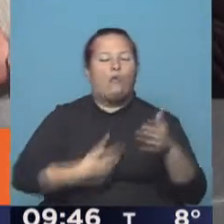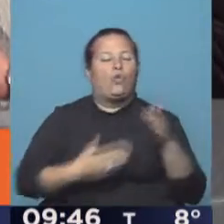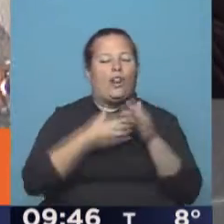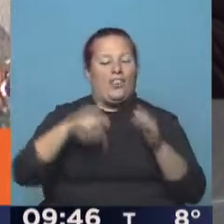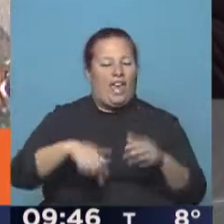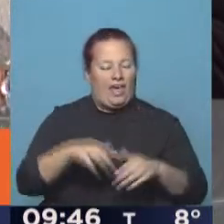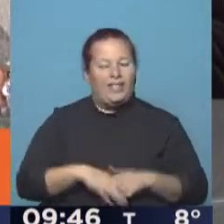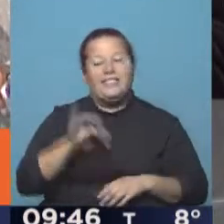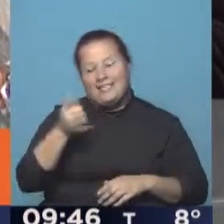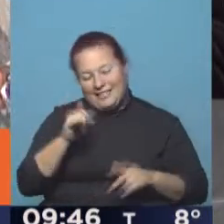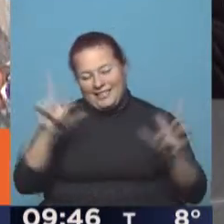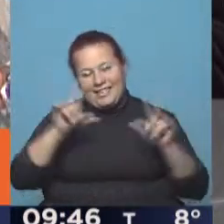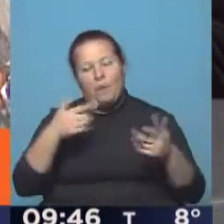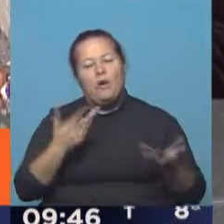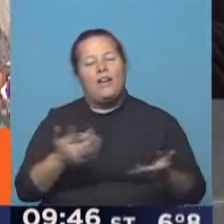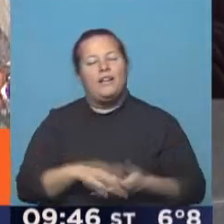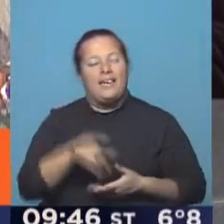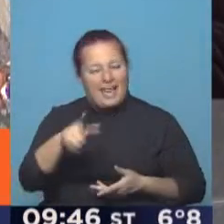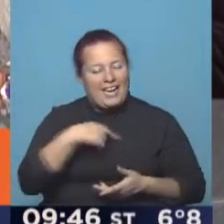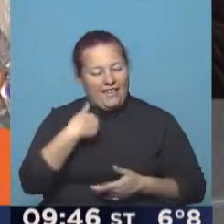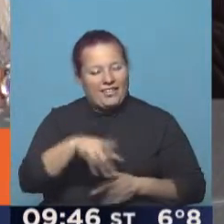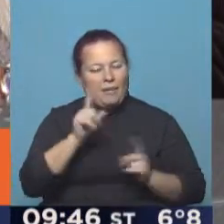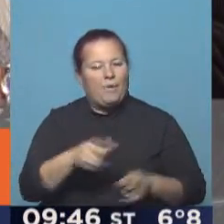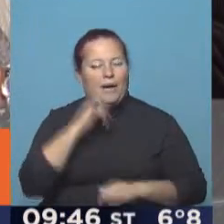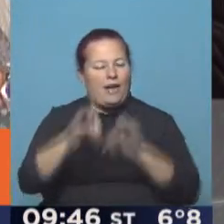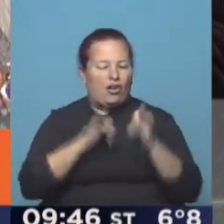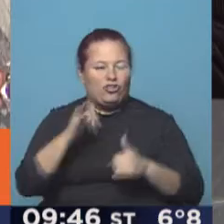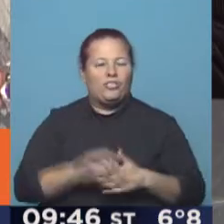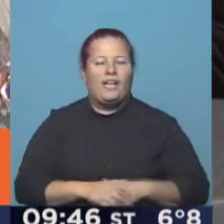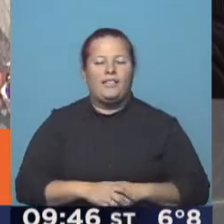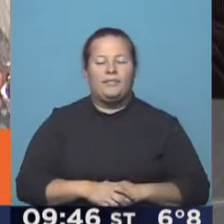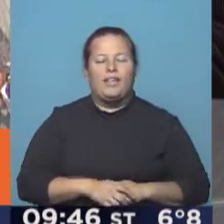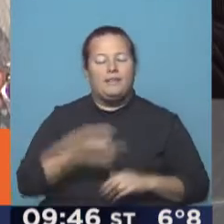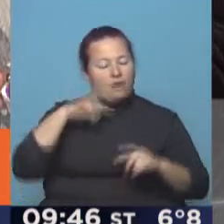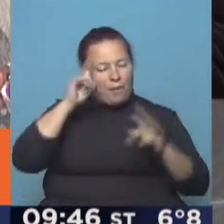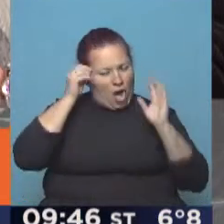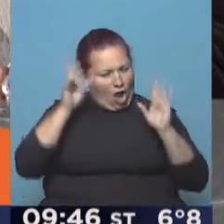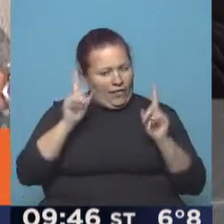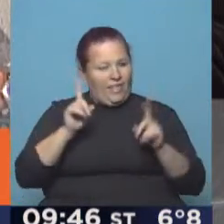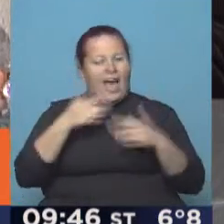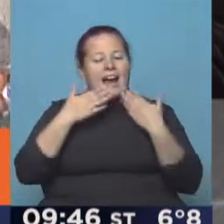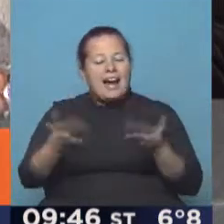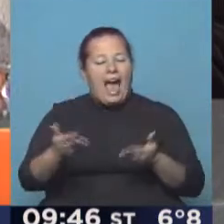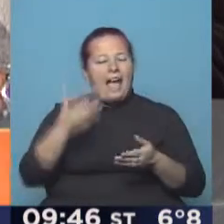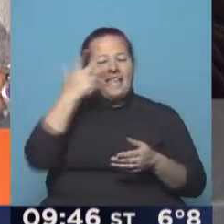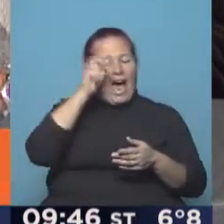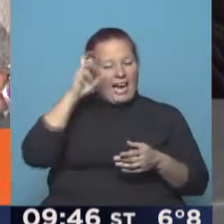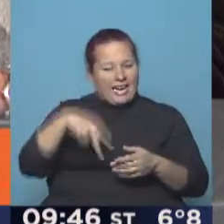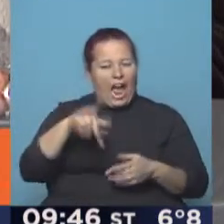¿no? Bueno, sí, del eso canal y todo, quería, porque eso quería mencionarlo sin olvidarme. Agradecerle a